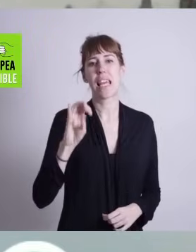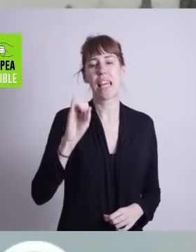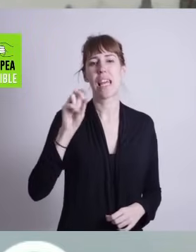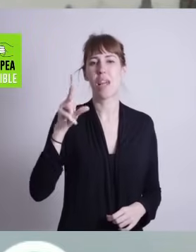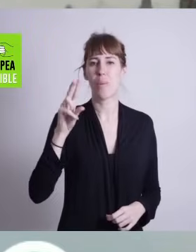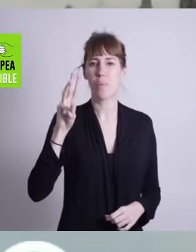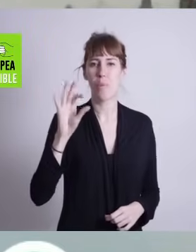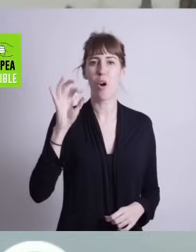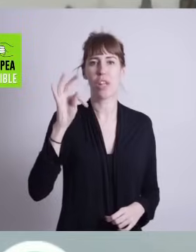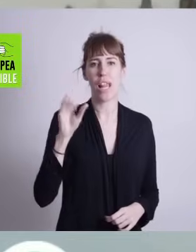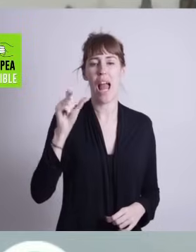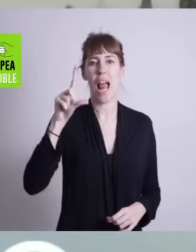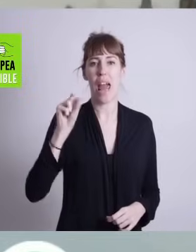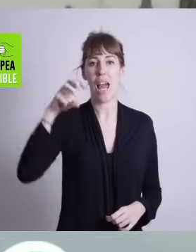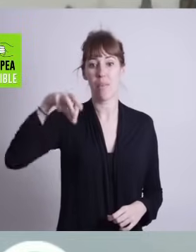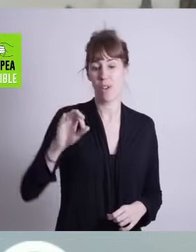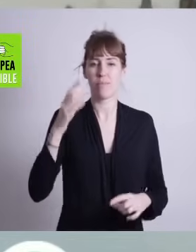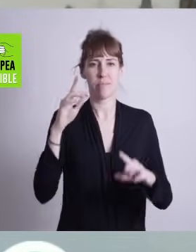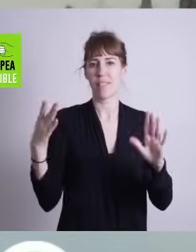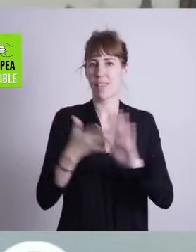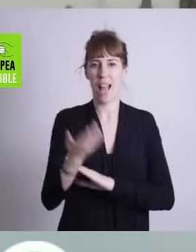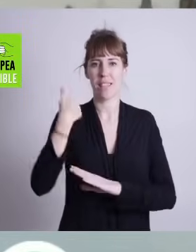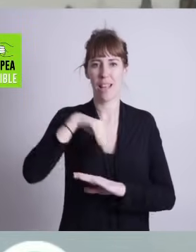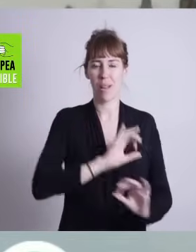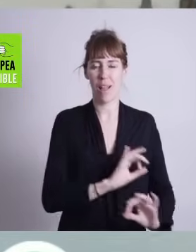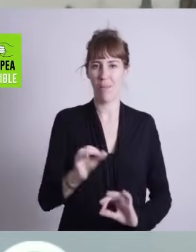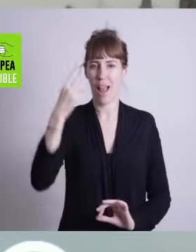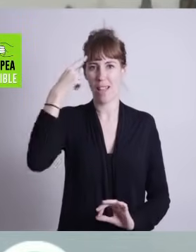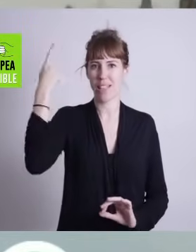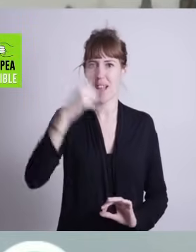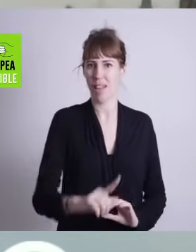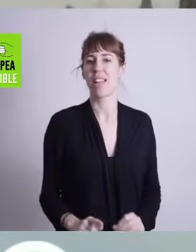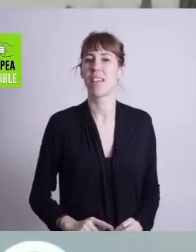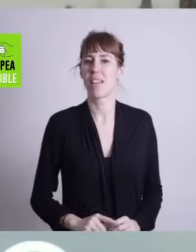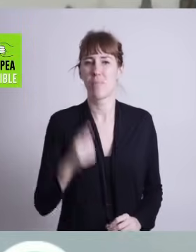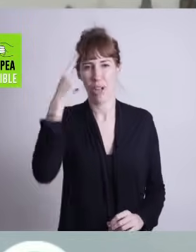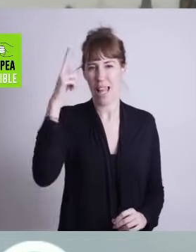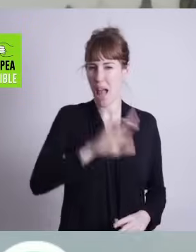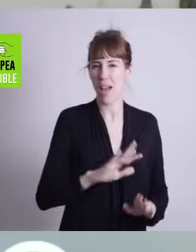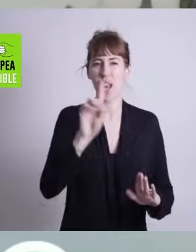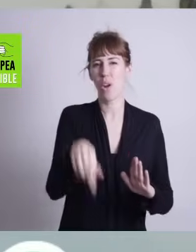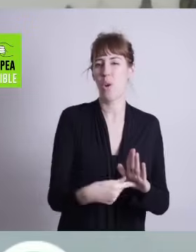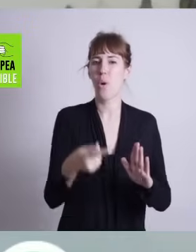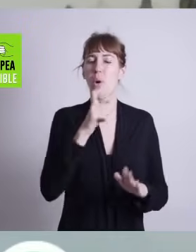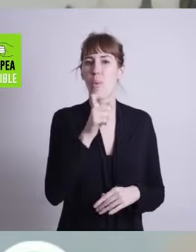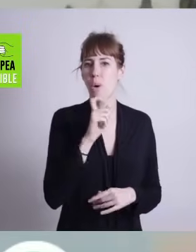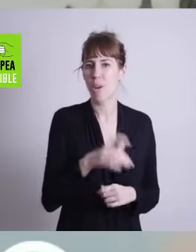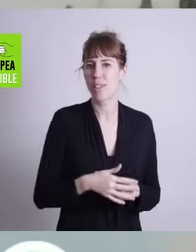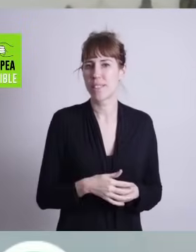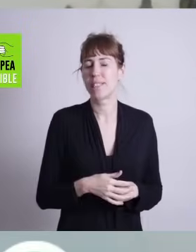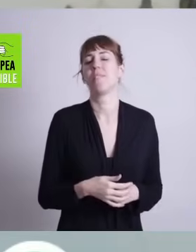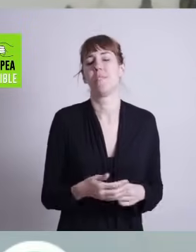preparados para poder saber qué nos faltaría para ese saber pleno. Todo esto va a